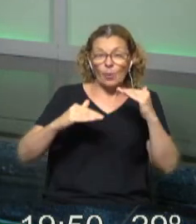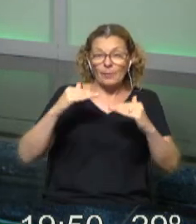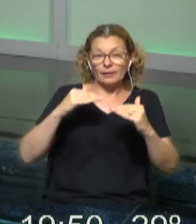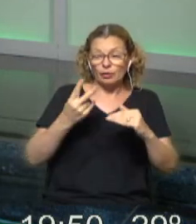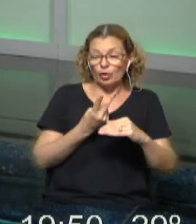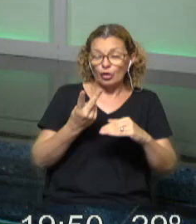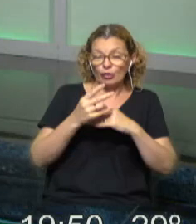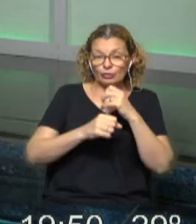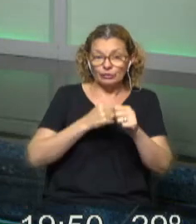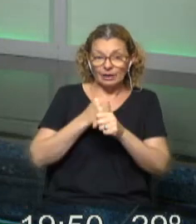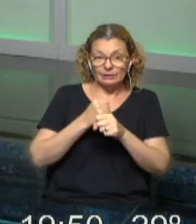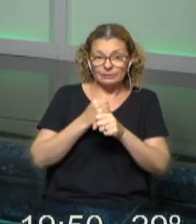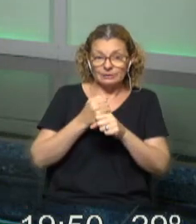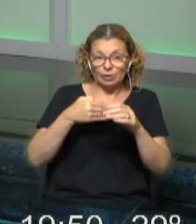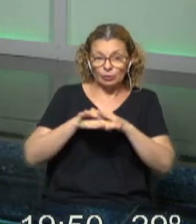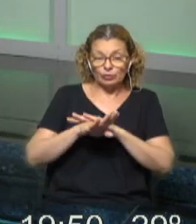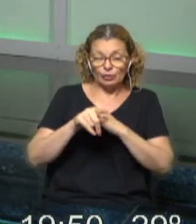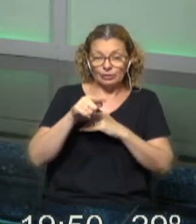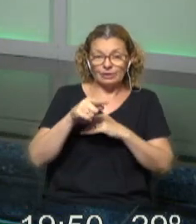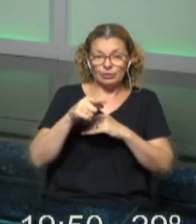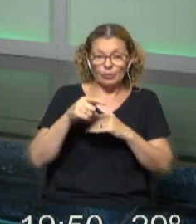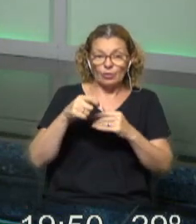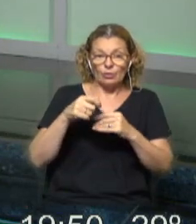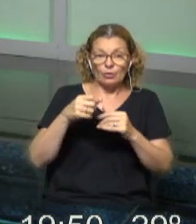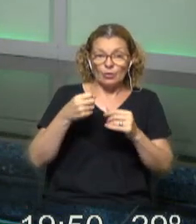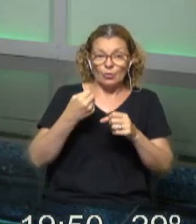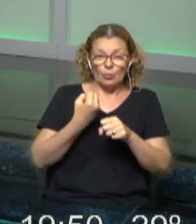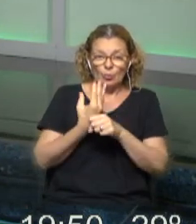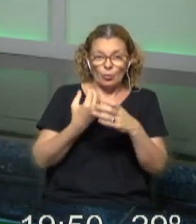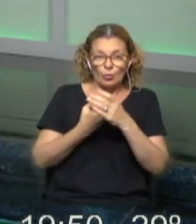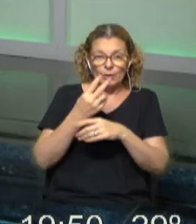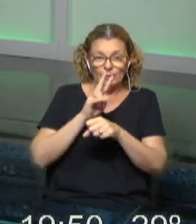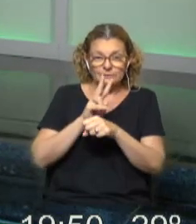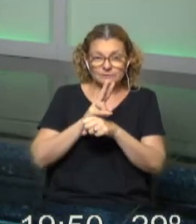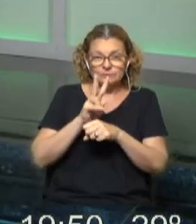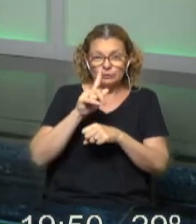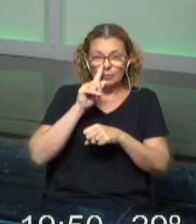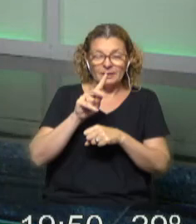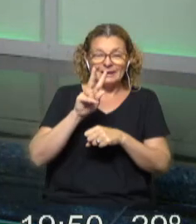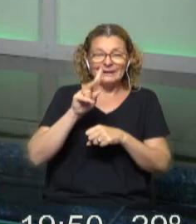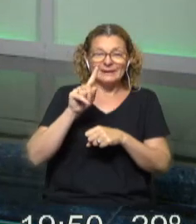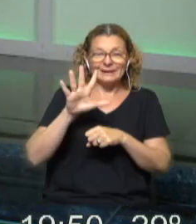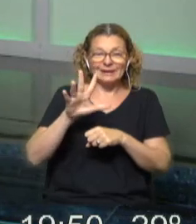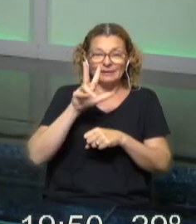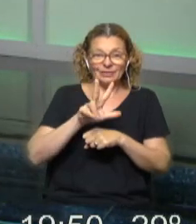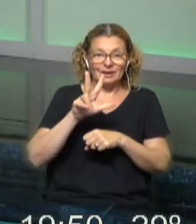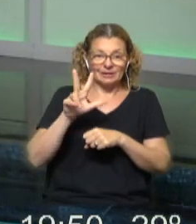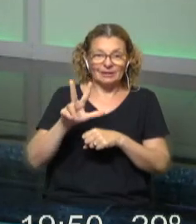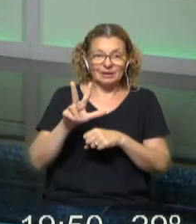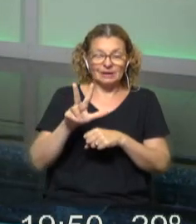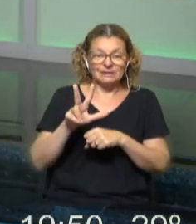dos años y la inclusión de estos dispositivos de fiscalización electrónica señala que en 2015 hubo 33